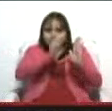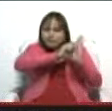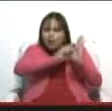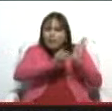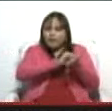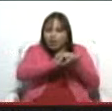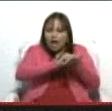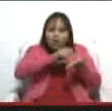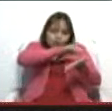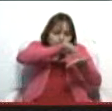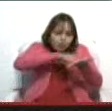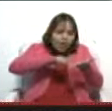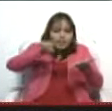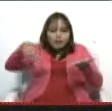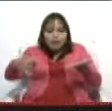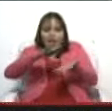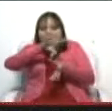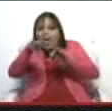una serie de